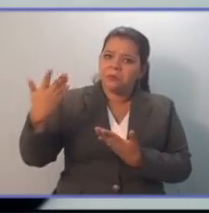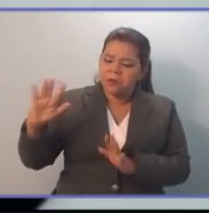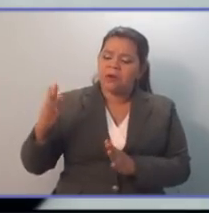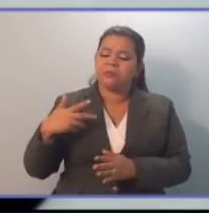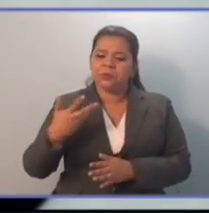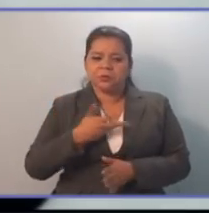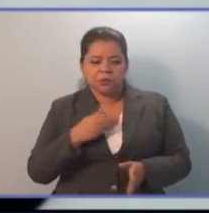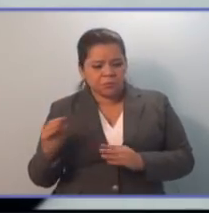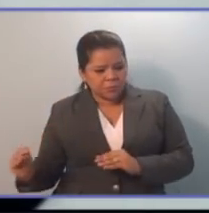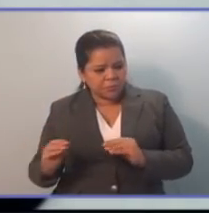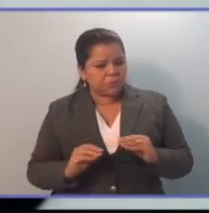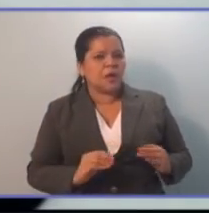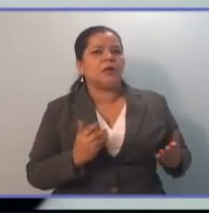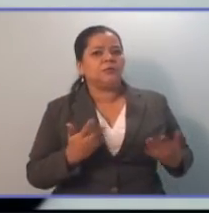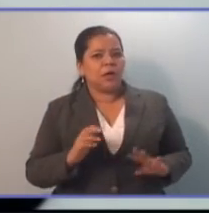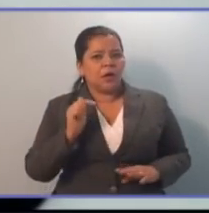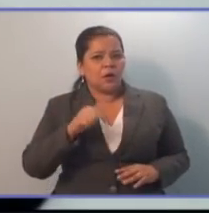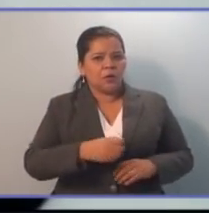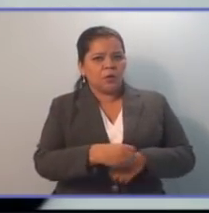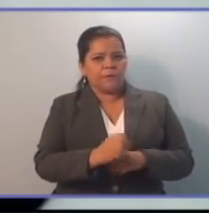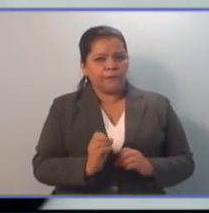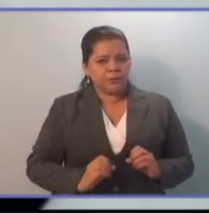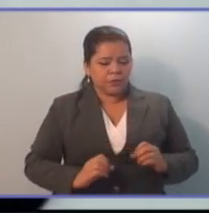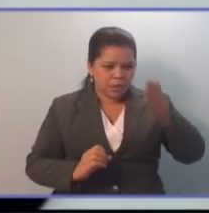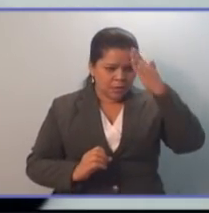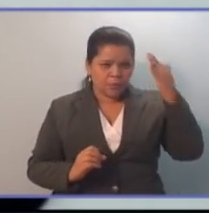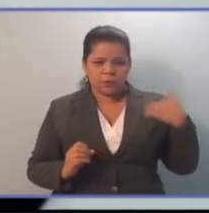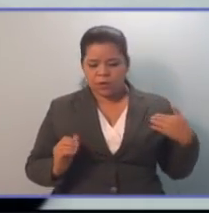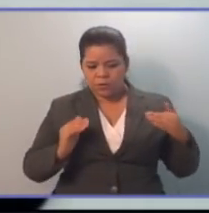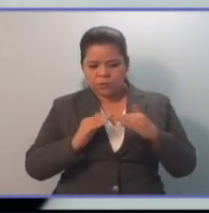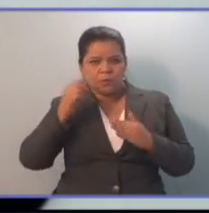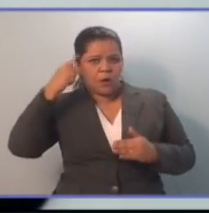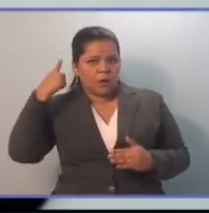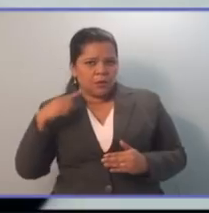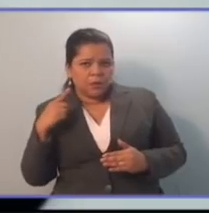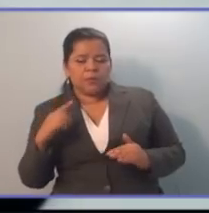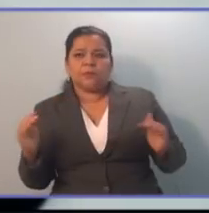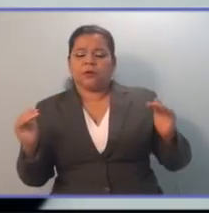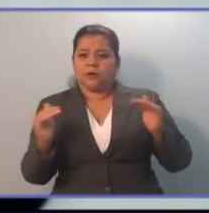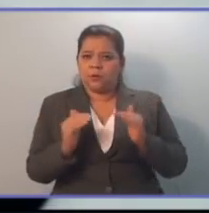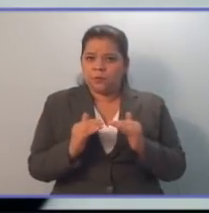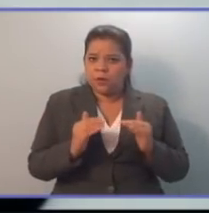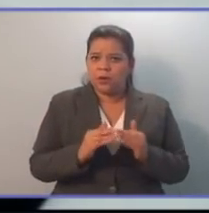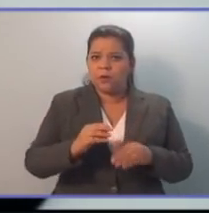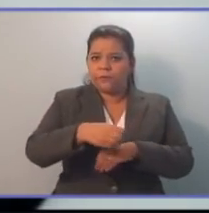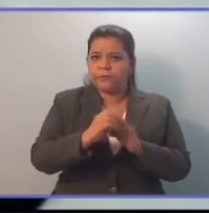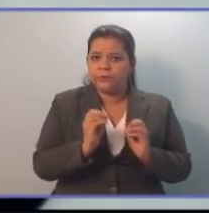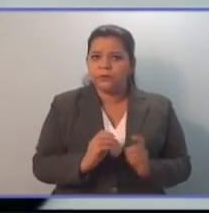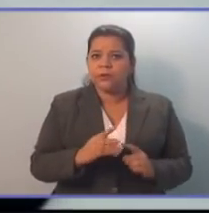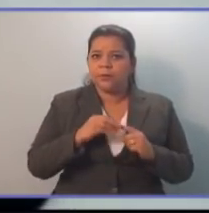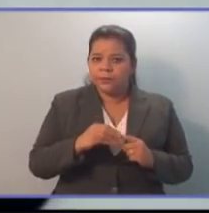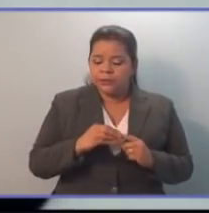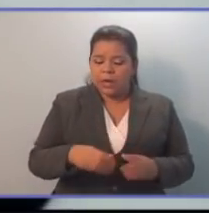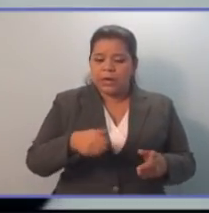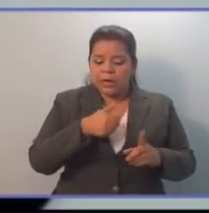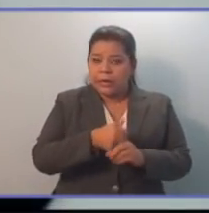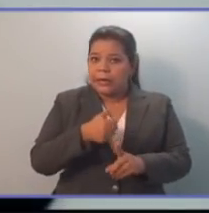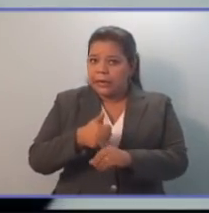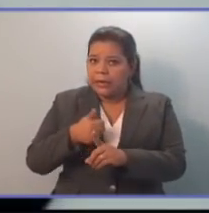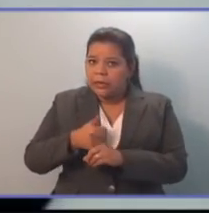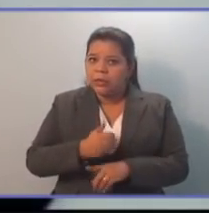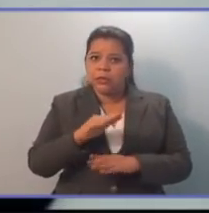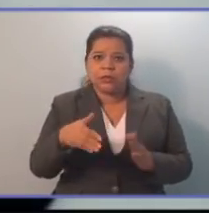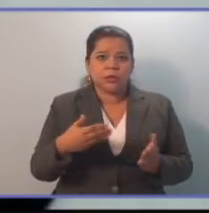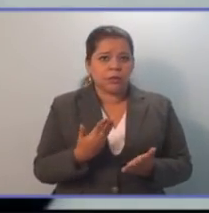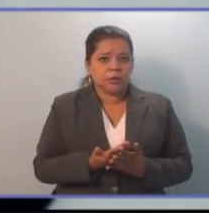estamos. Hoy nuestra unidad de género, nuestra unidad de atención especializada para la mujer, que está representada en cada una de